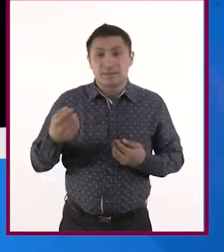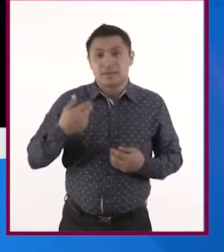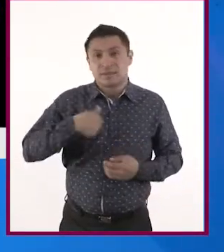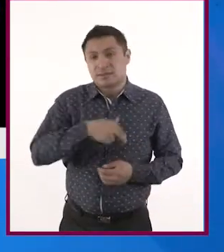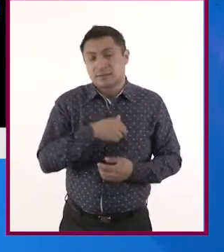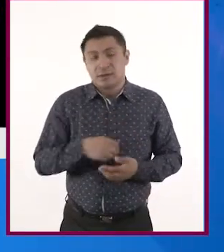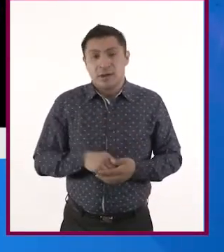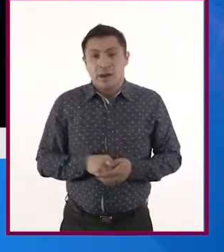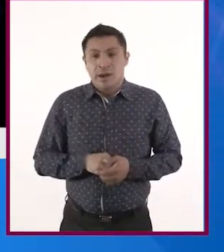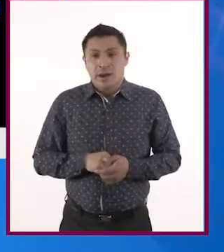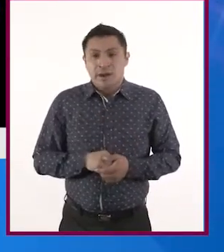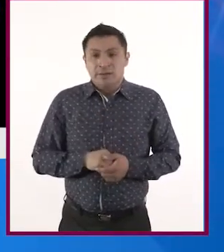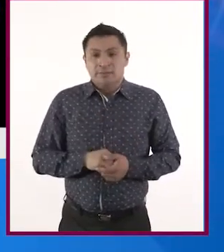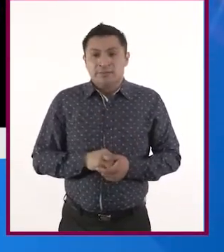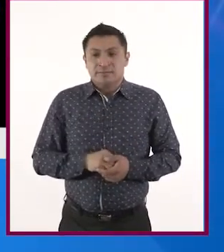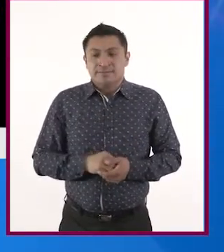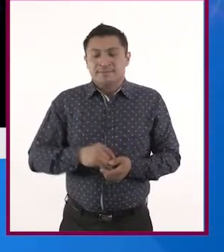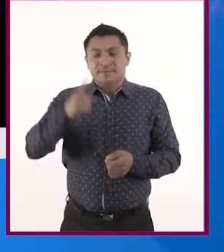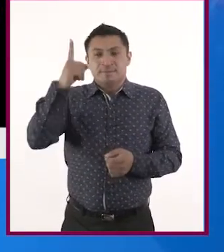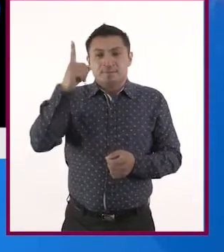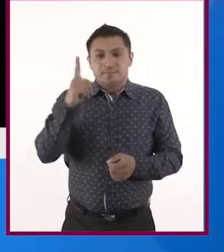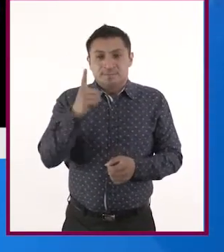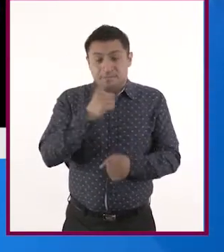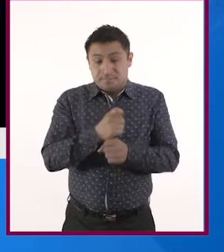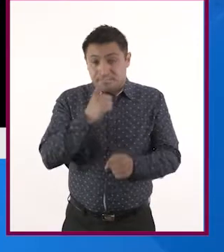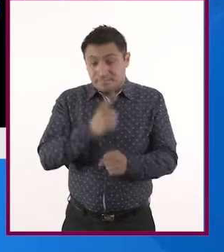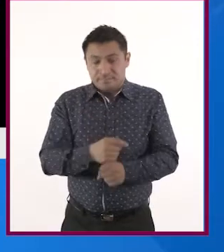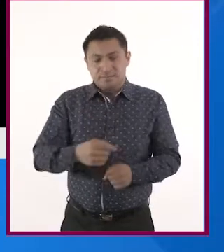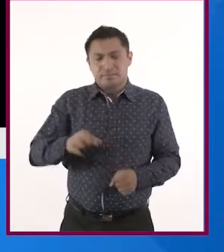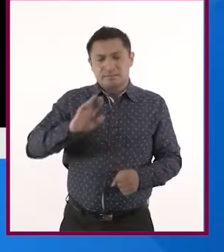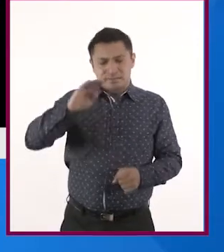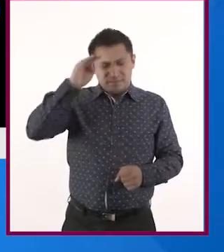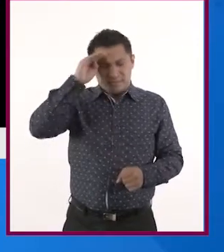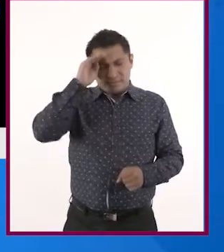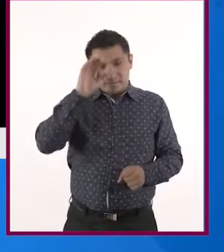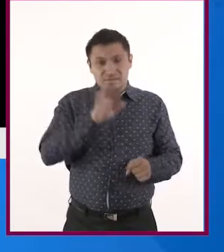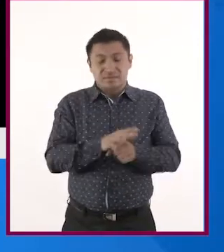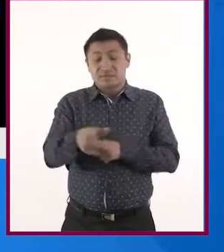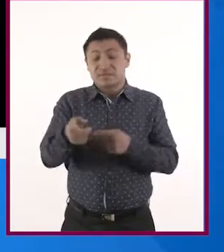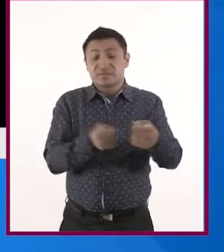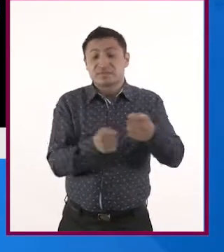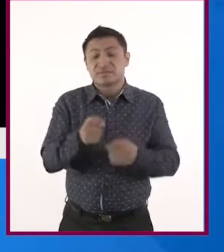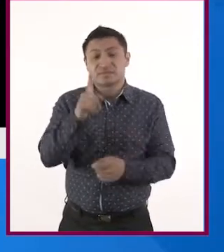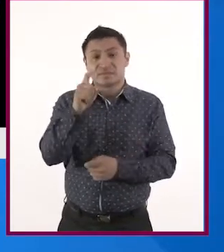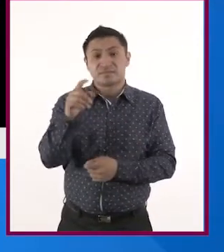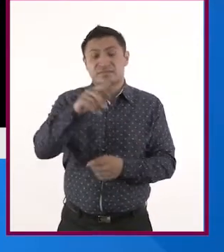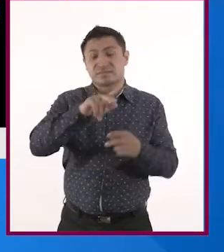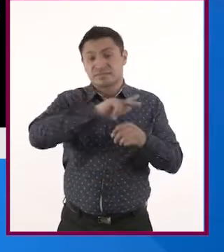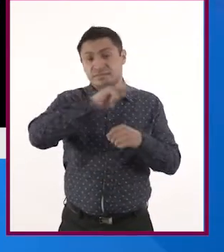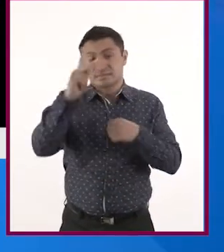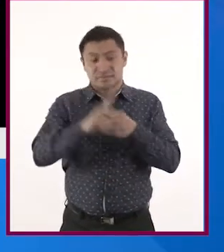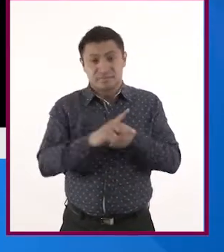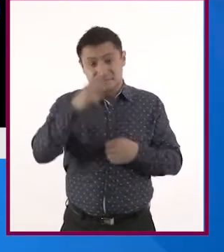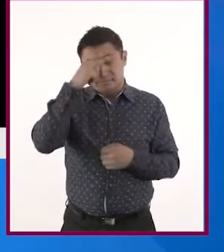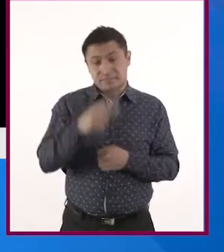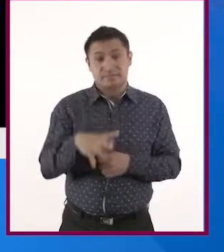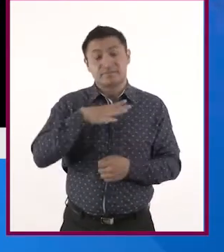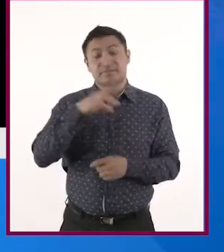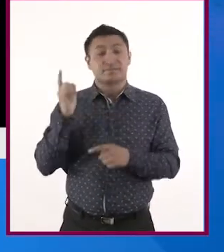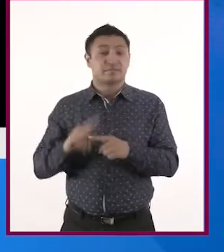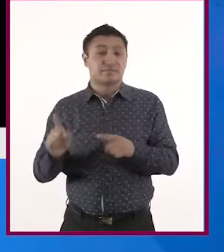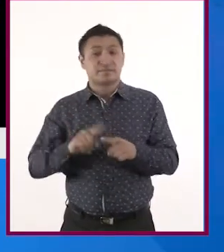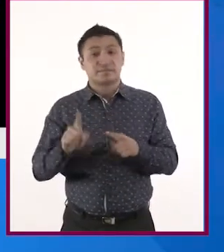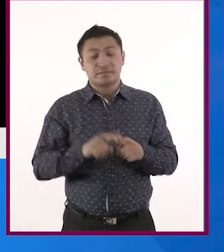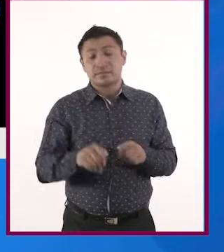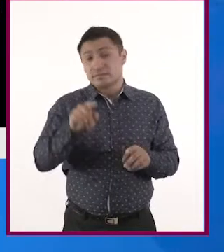en cuanto a la gestión y administración del agua en nuestro país van en distintas escalas, de hecho. Yo creo que el